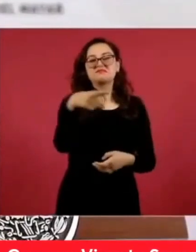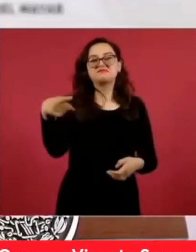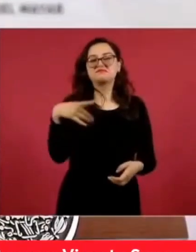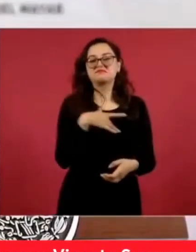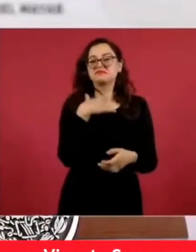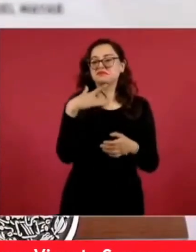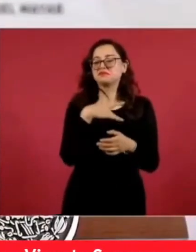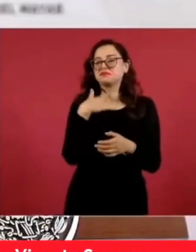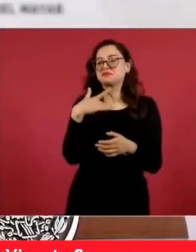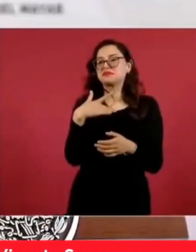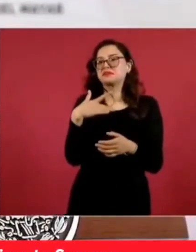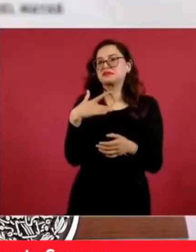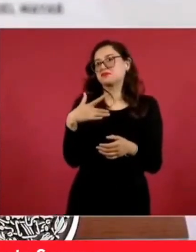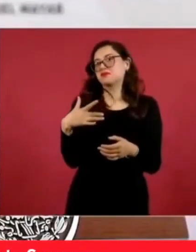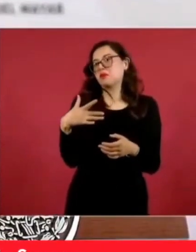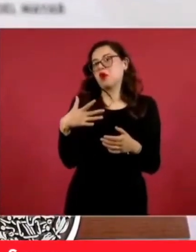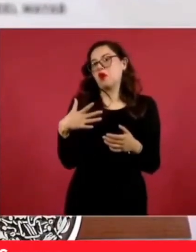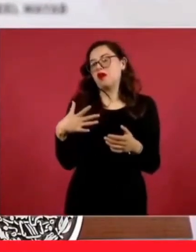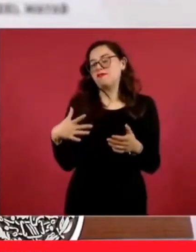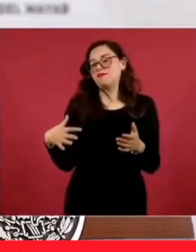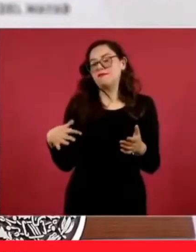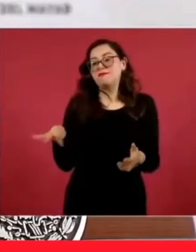parece mentira.